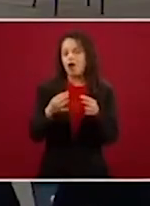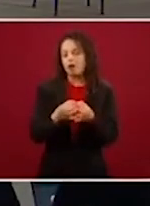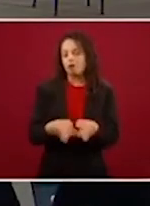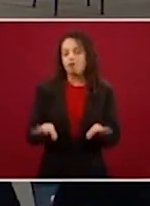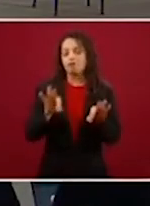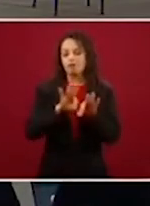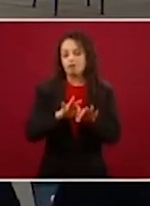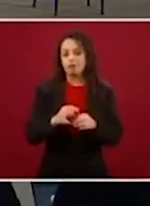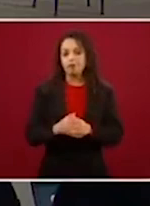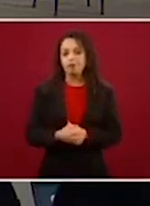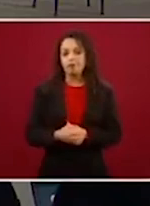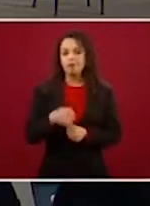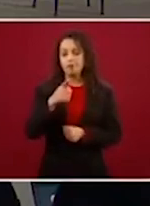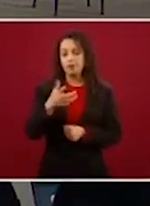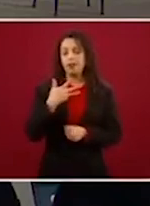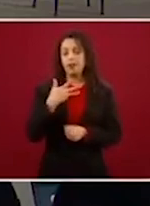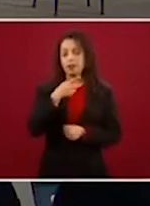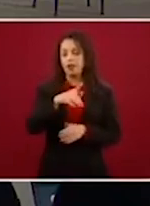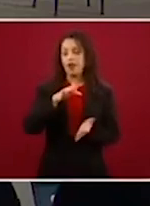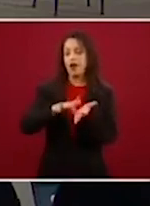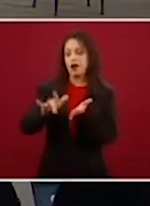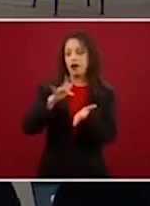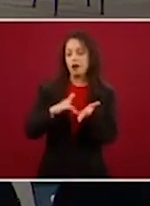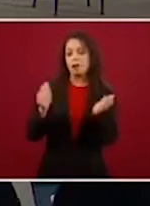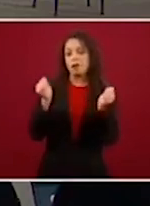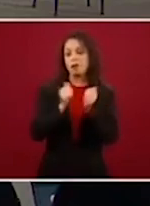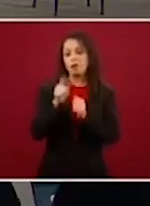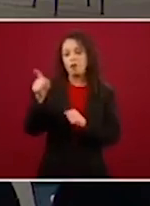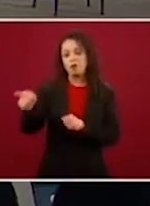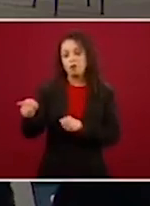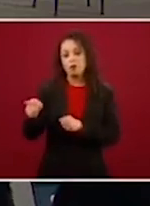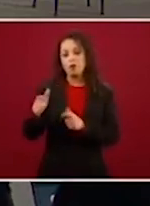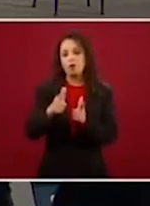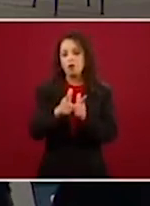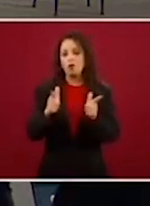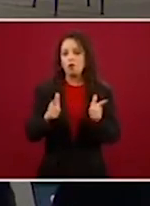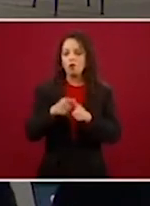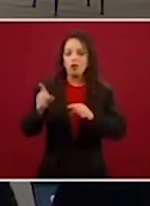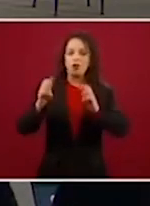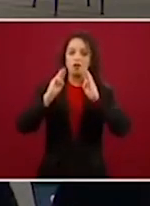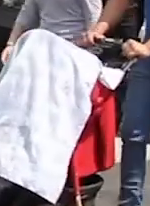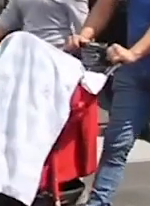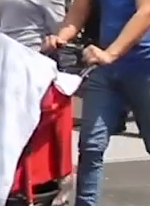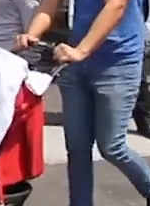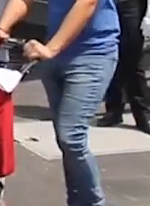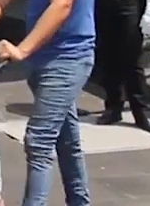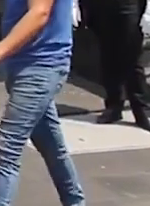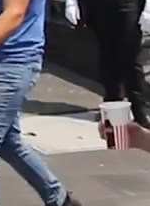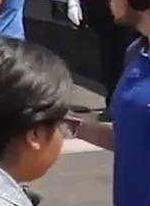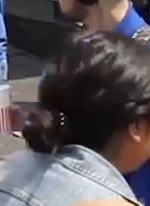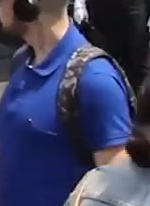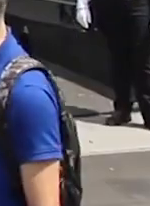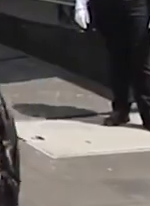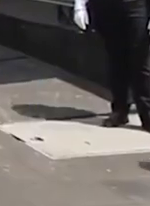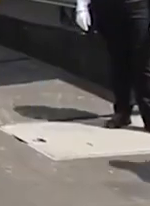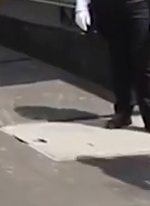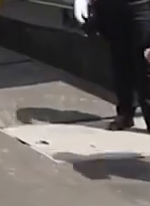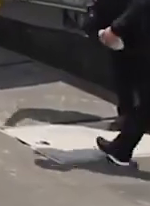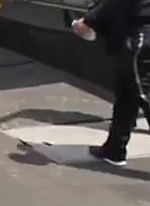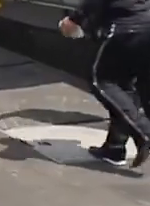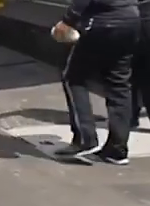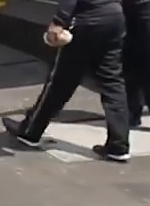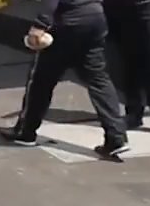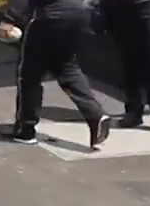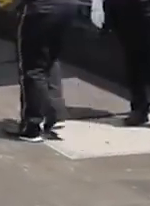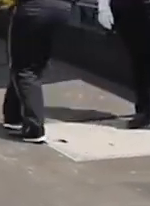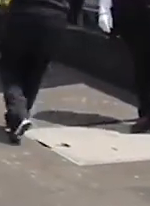empresas fachada y factureras, actividades de combate al narcotráfico, al igual que extorsión y secuestro. Refirió que en la coyuntura de la pandemia por